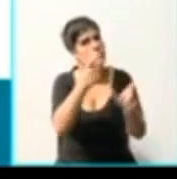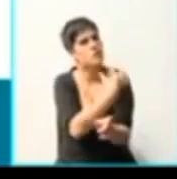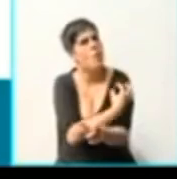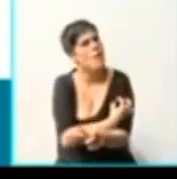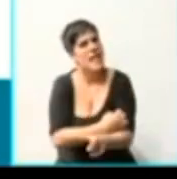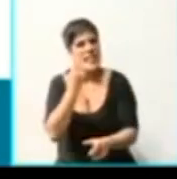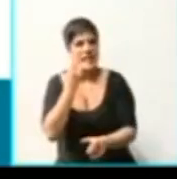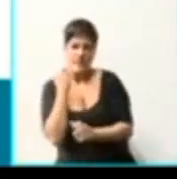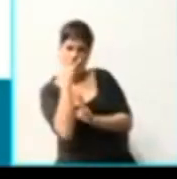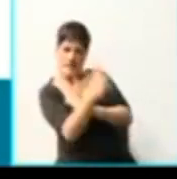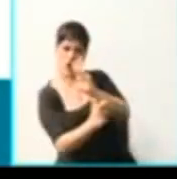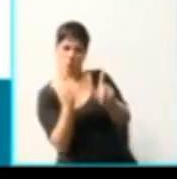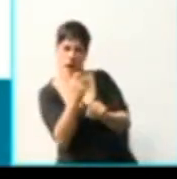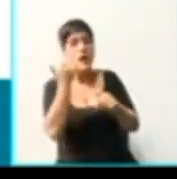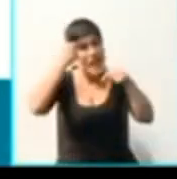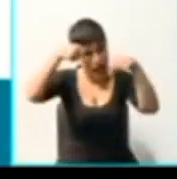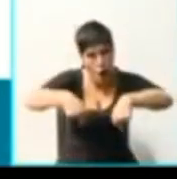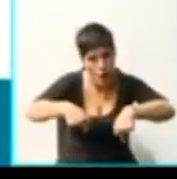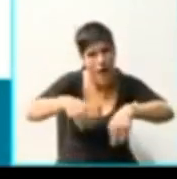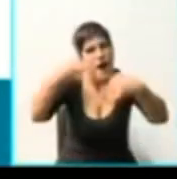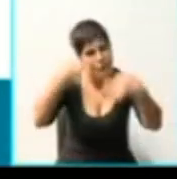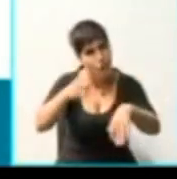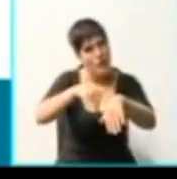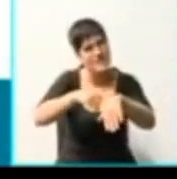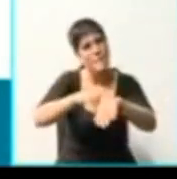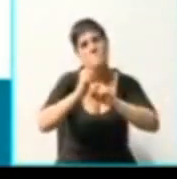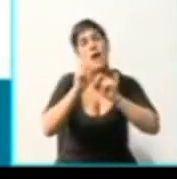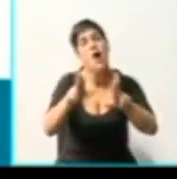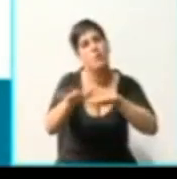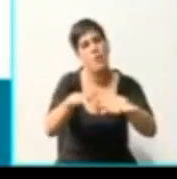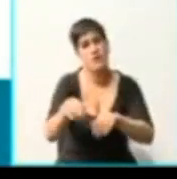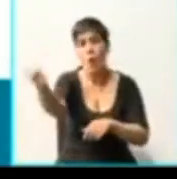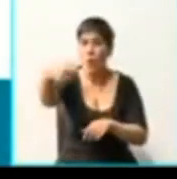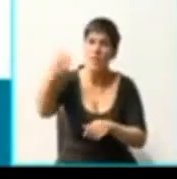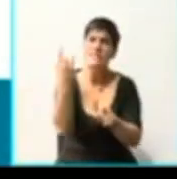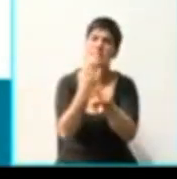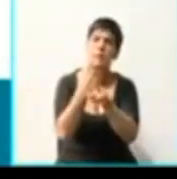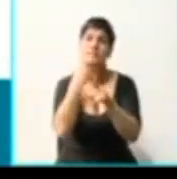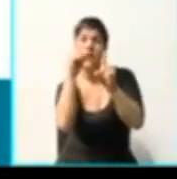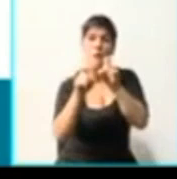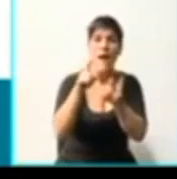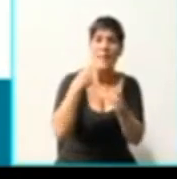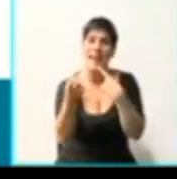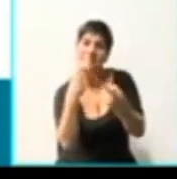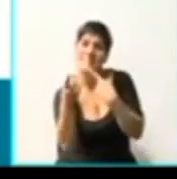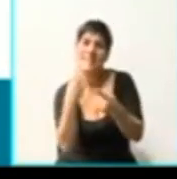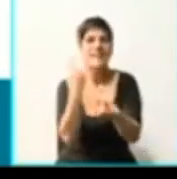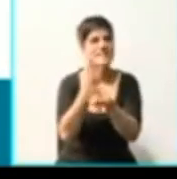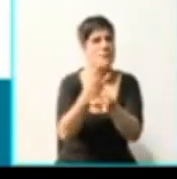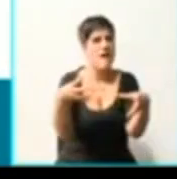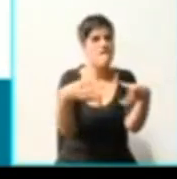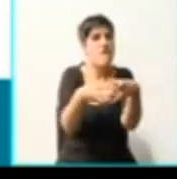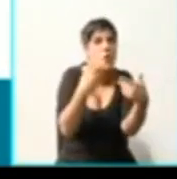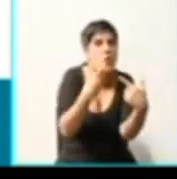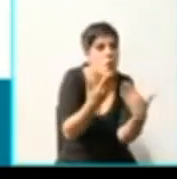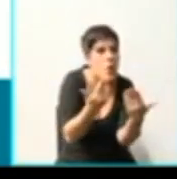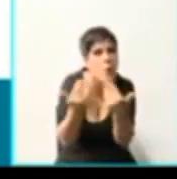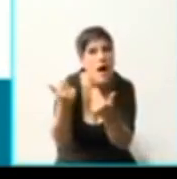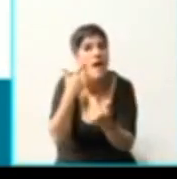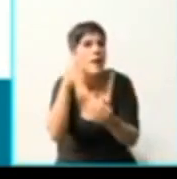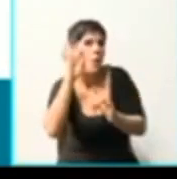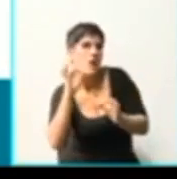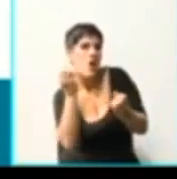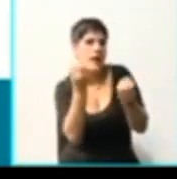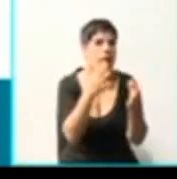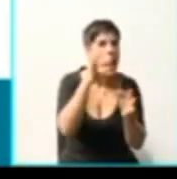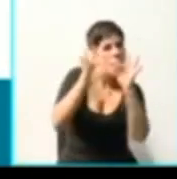metieron en el peor momento. Ustedes que tienen tantas encuestas, tantos focus group, tantos estudios de opinión,